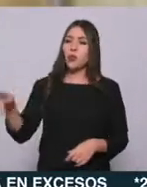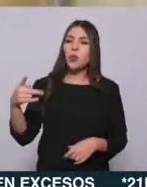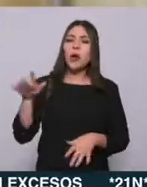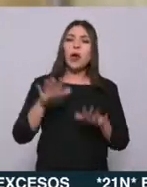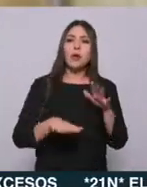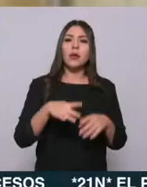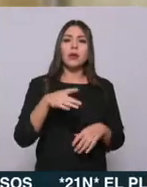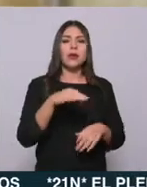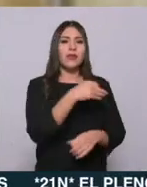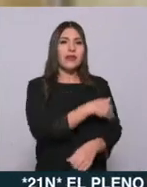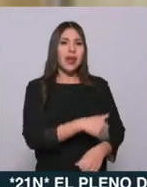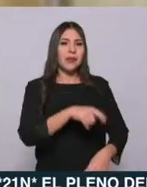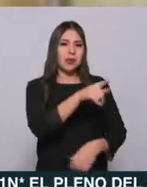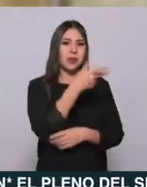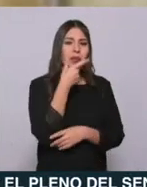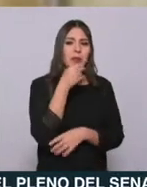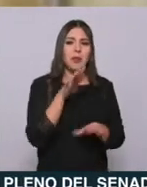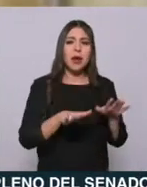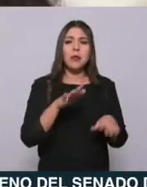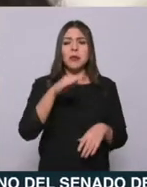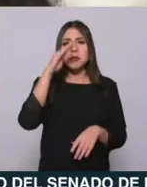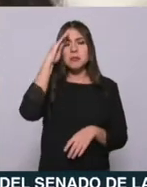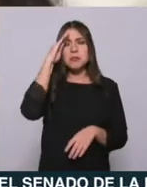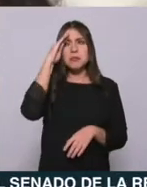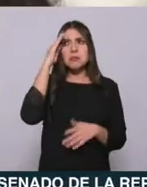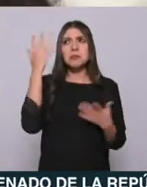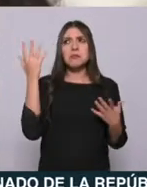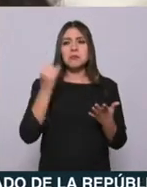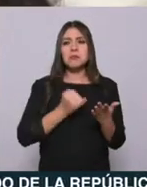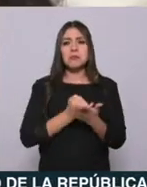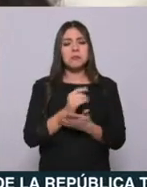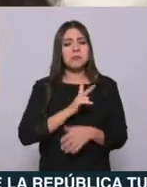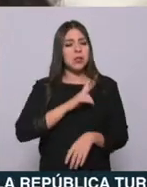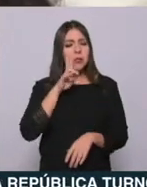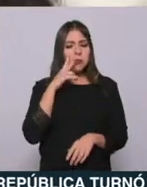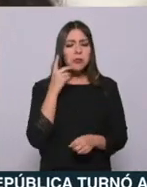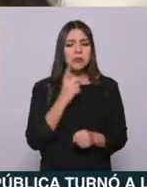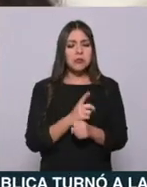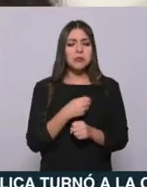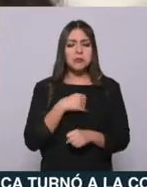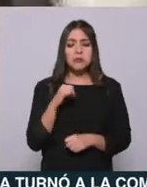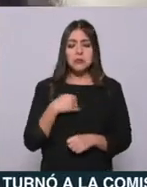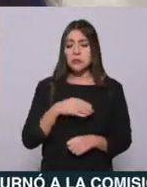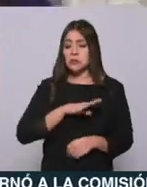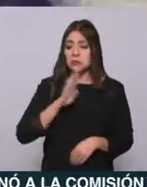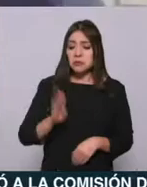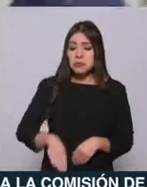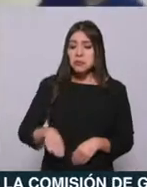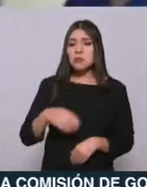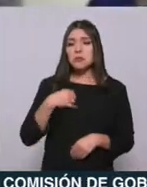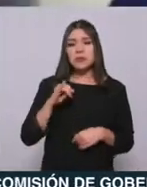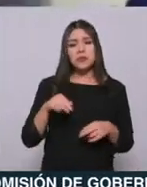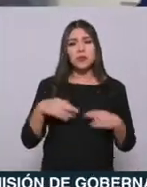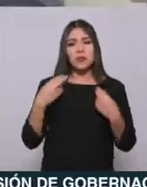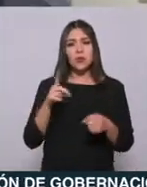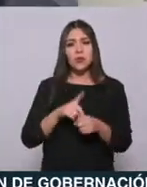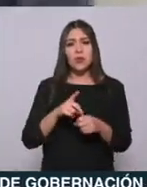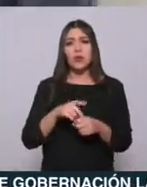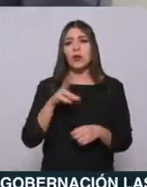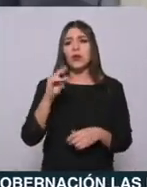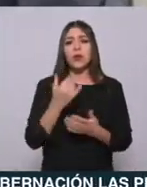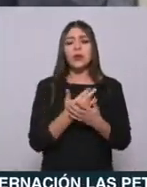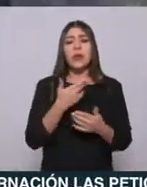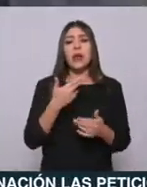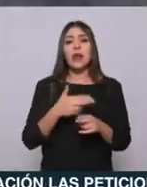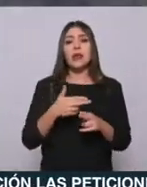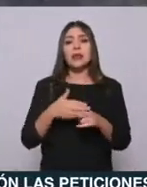momento pues decidamos convertirnos en donadores y hacerlo de forma voluntaria y no esperar a que haya una situación grave para que la familia pues